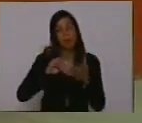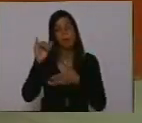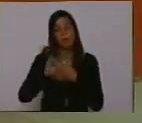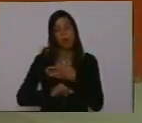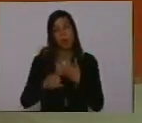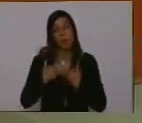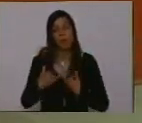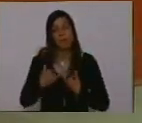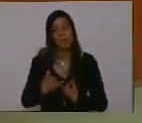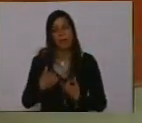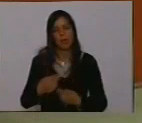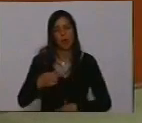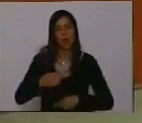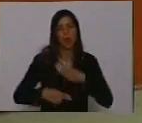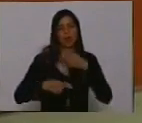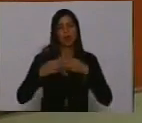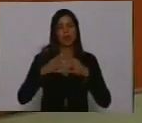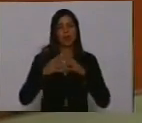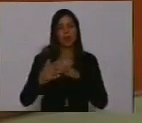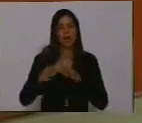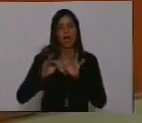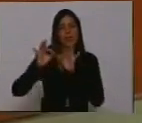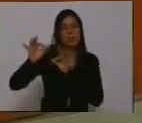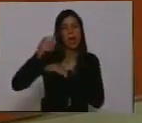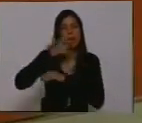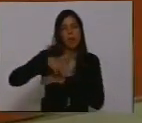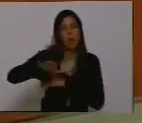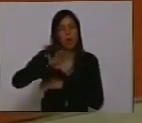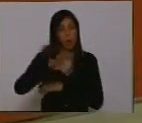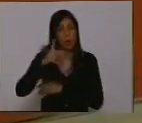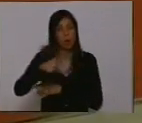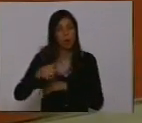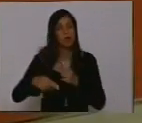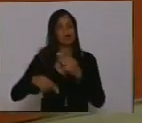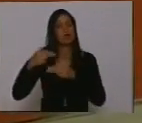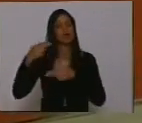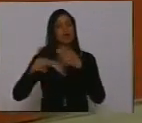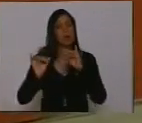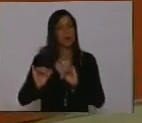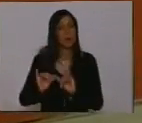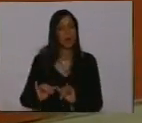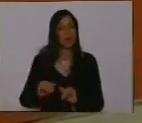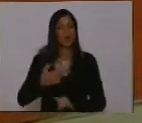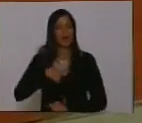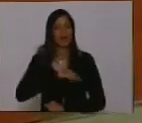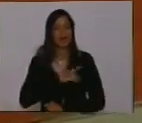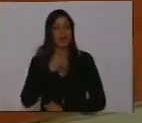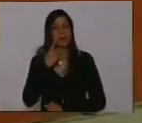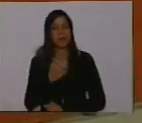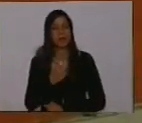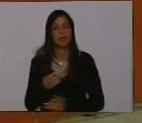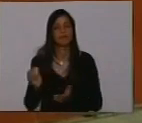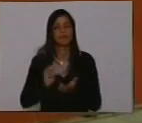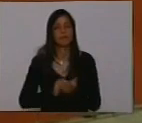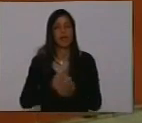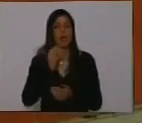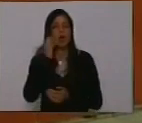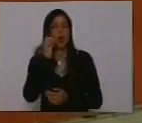y mejora de vivienda en zonas rurales. Nosotros estamos a veces cansados de reivindicar al joven